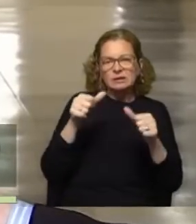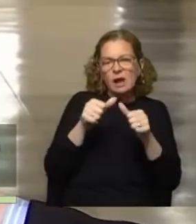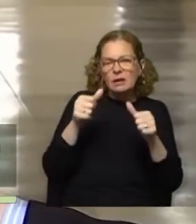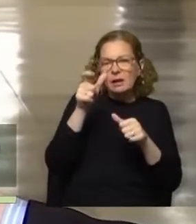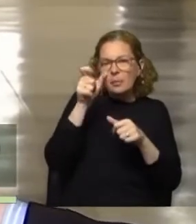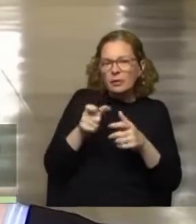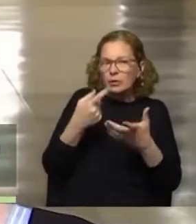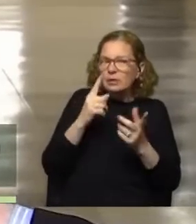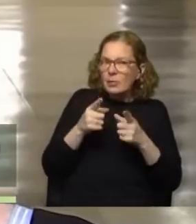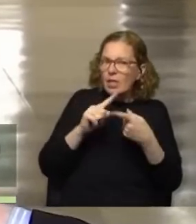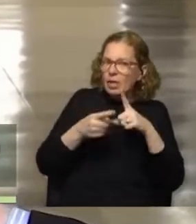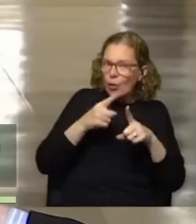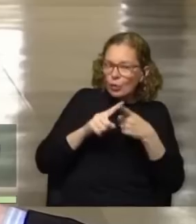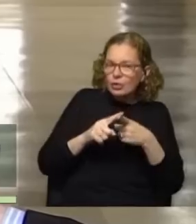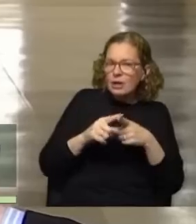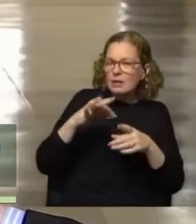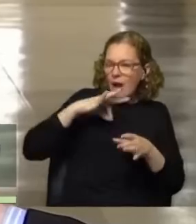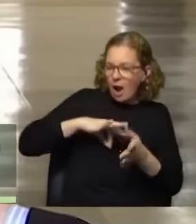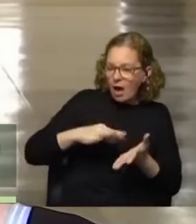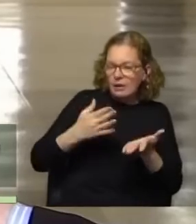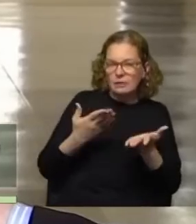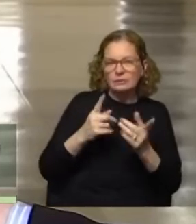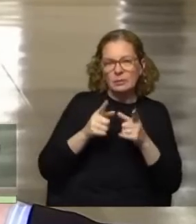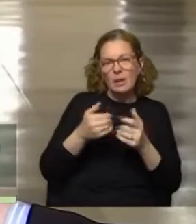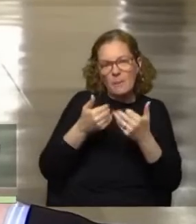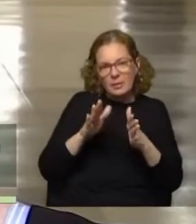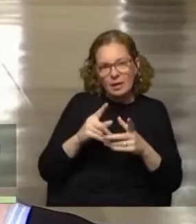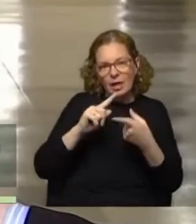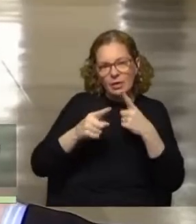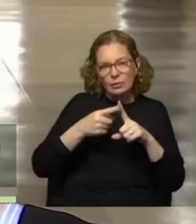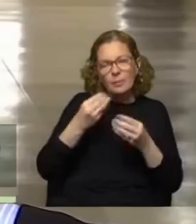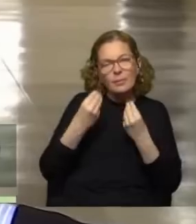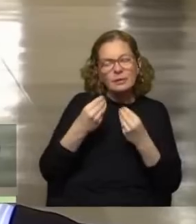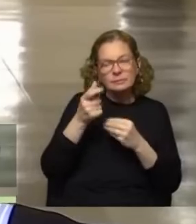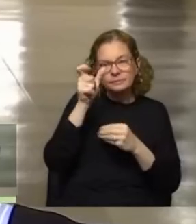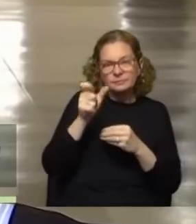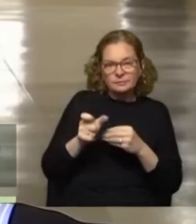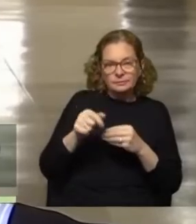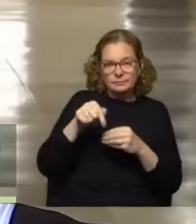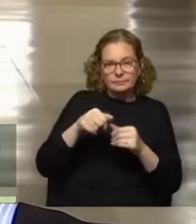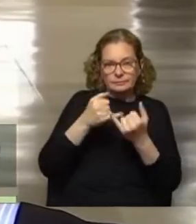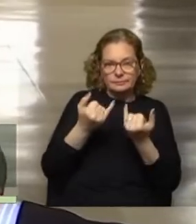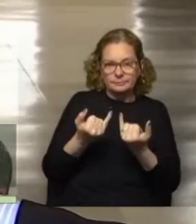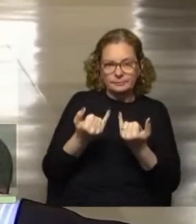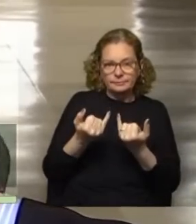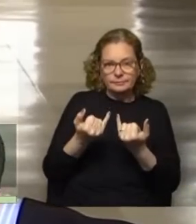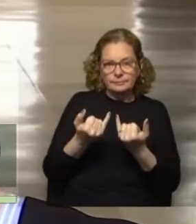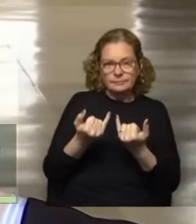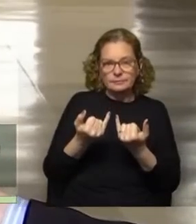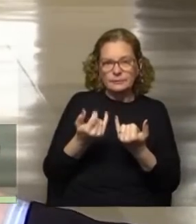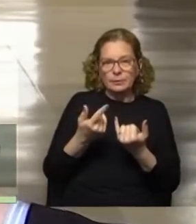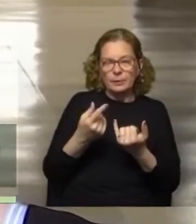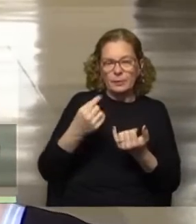las personas discutir la línea salarial comenzar a discutir Qué pasa cuando una persona hoy en día vi a las compensaciones